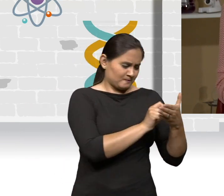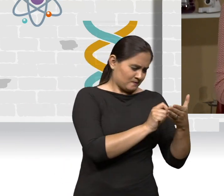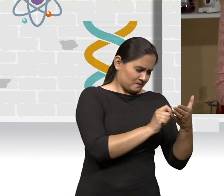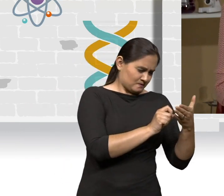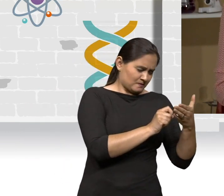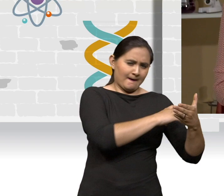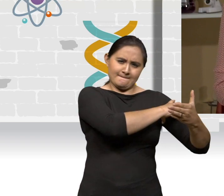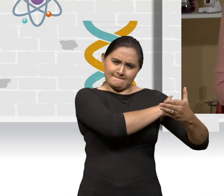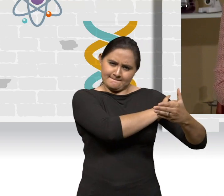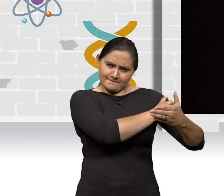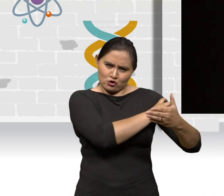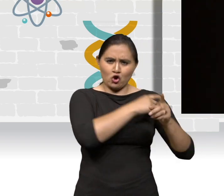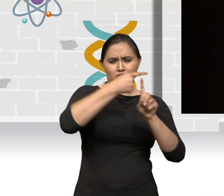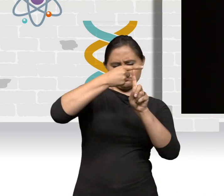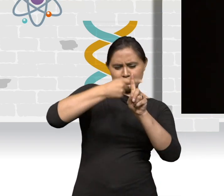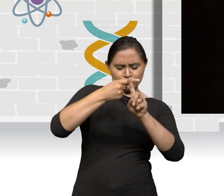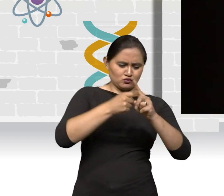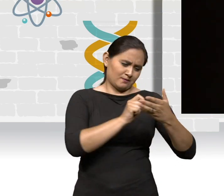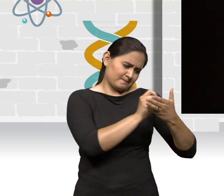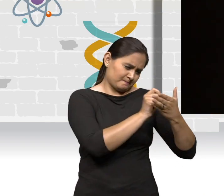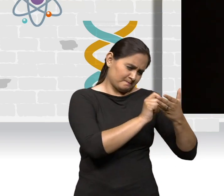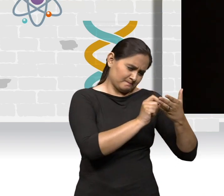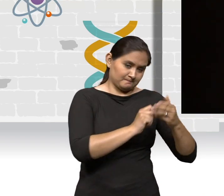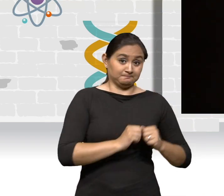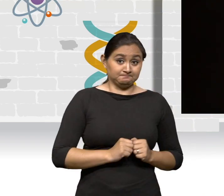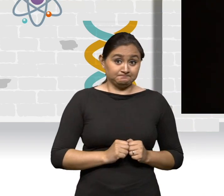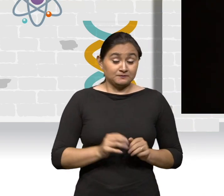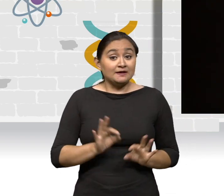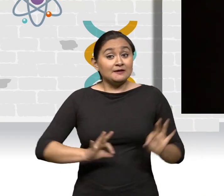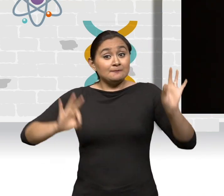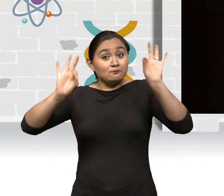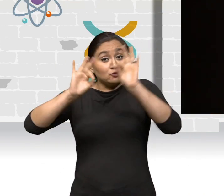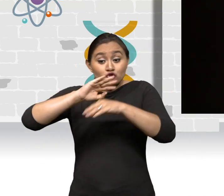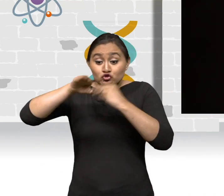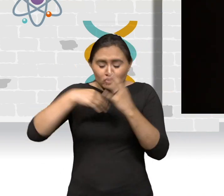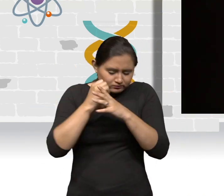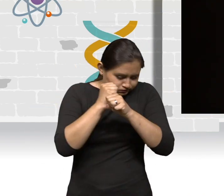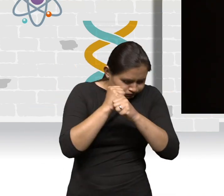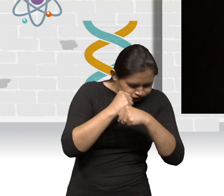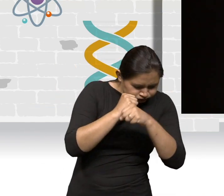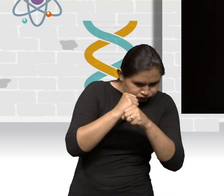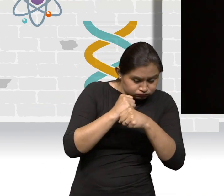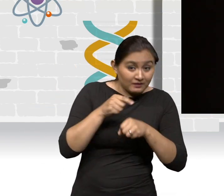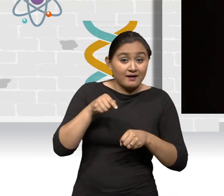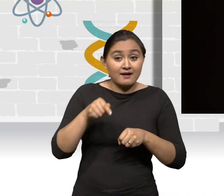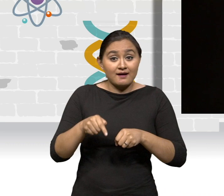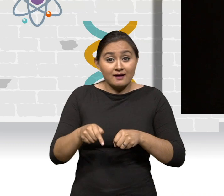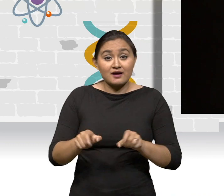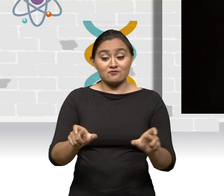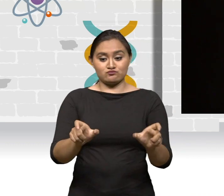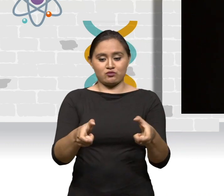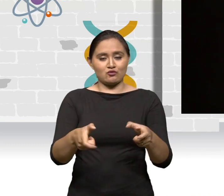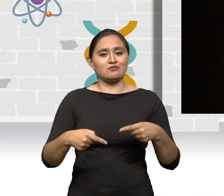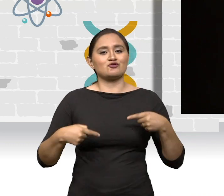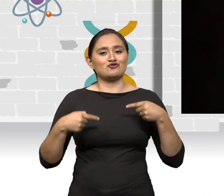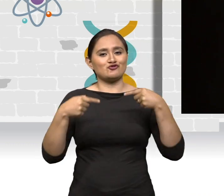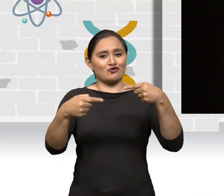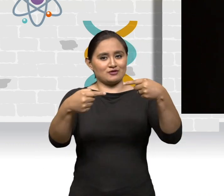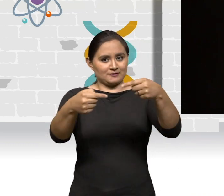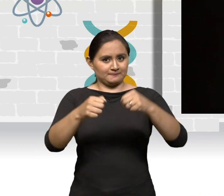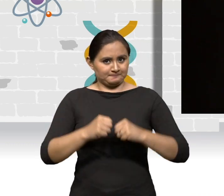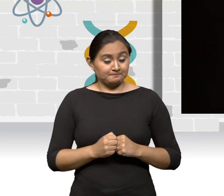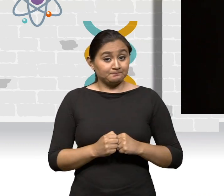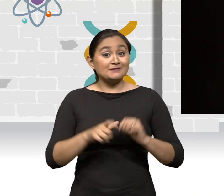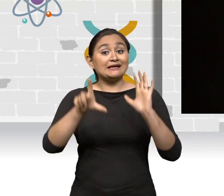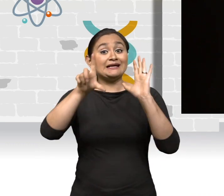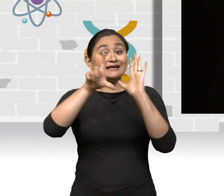y la temperatura del gas. Es importante notar que durante todo el experimento se mantuvo un volumen constante del gas. La